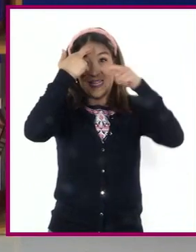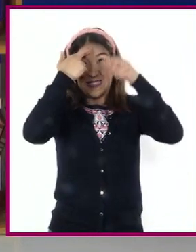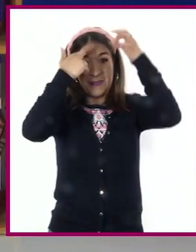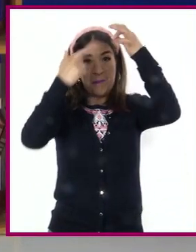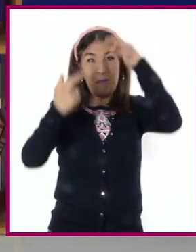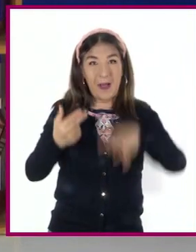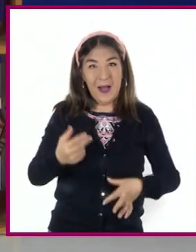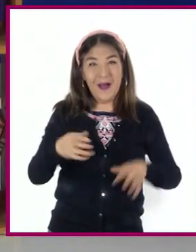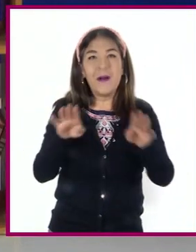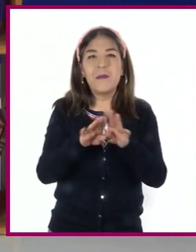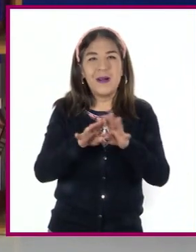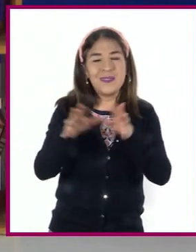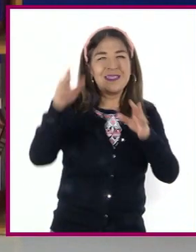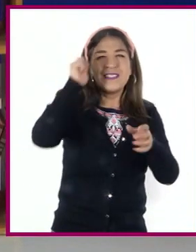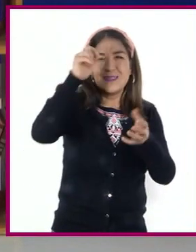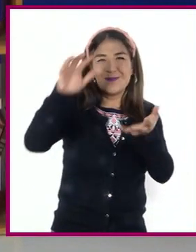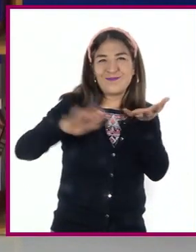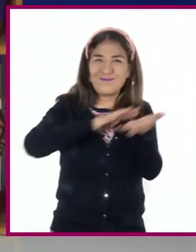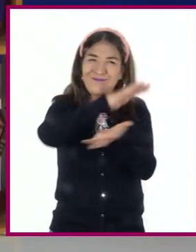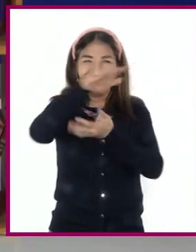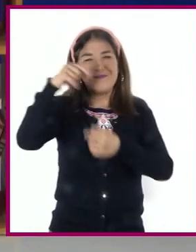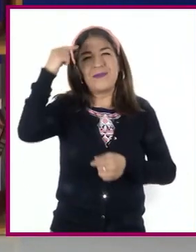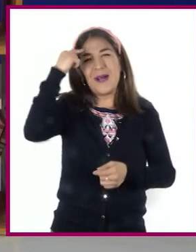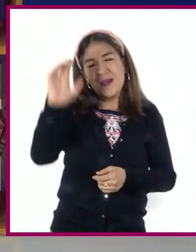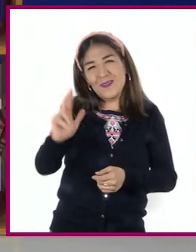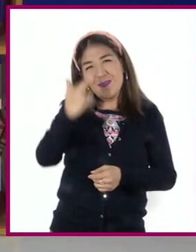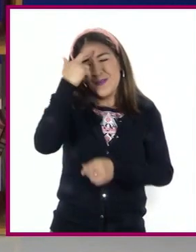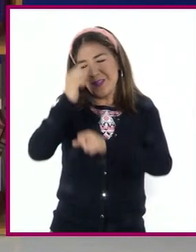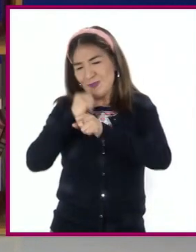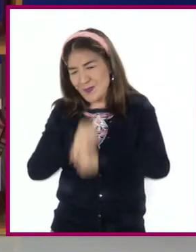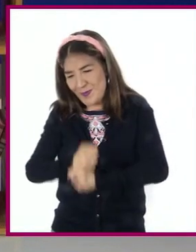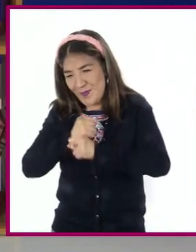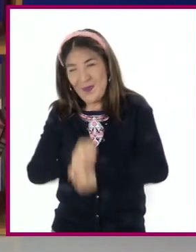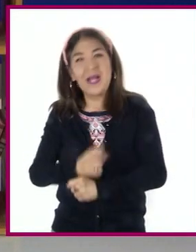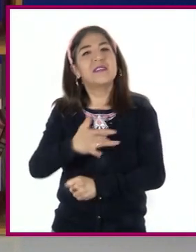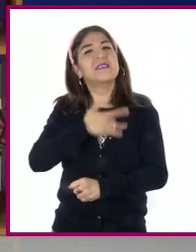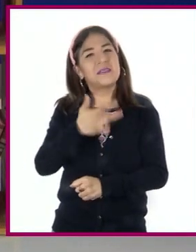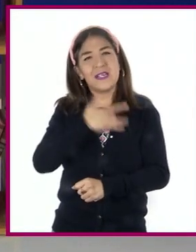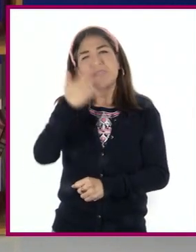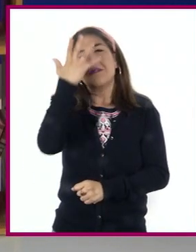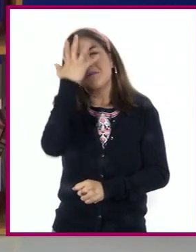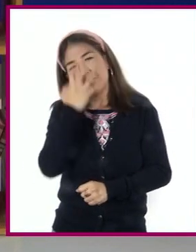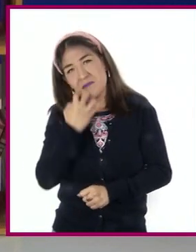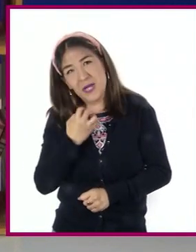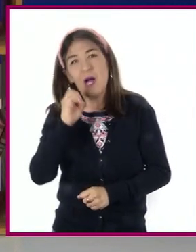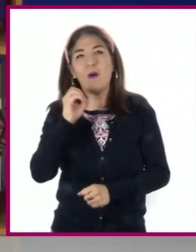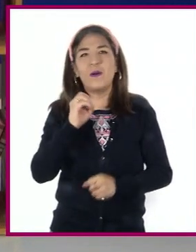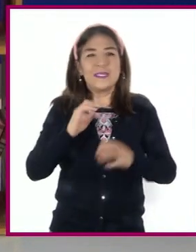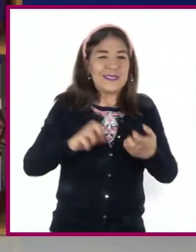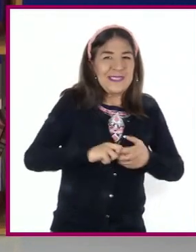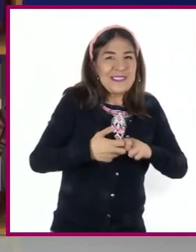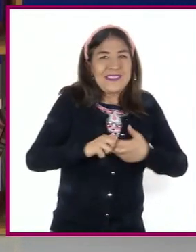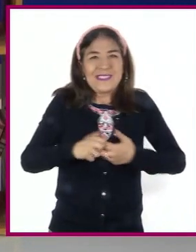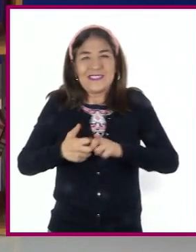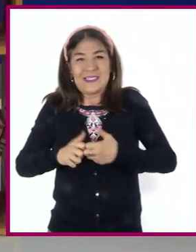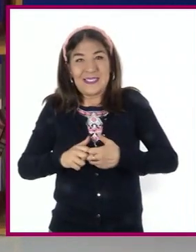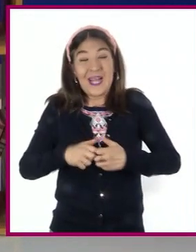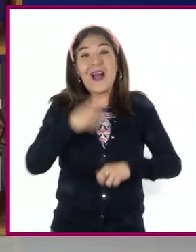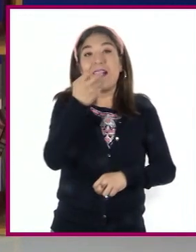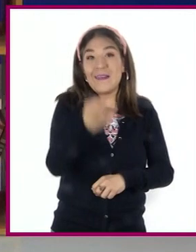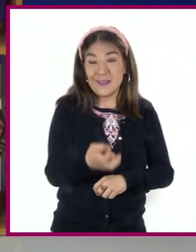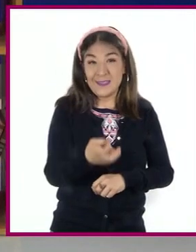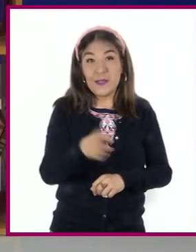un poco complejo. Las metáforas no son sencillas de interpretar. Si vamos por partes, es